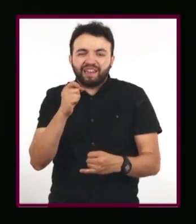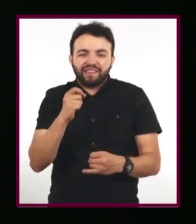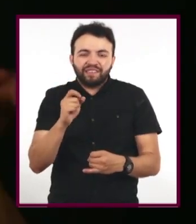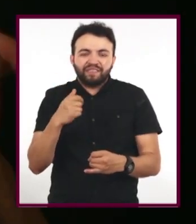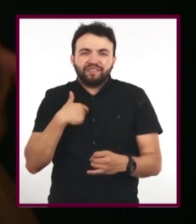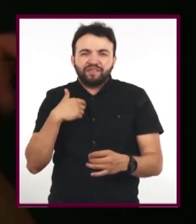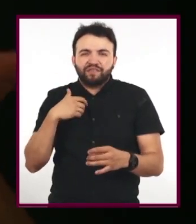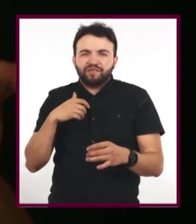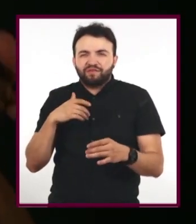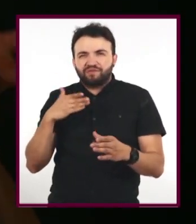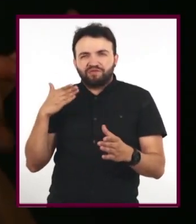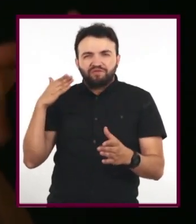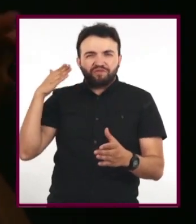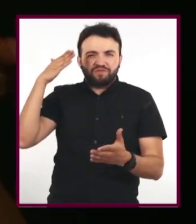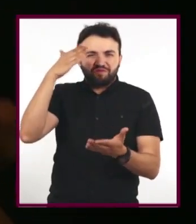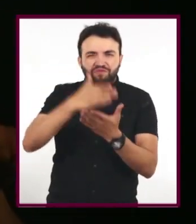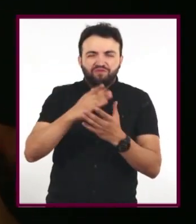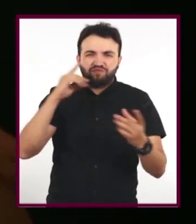¡Vámonos!